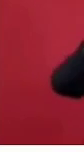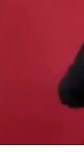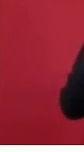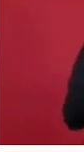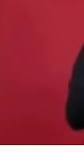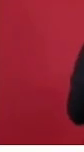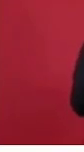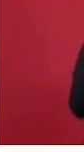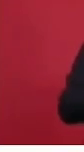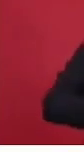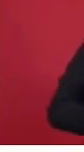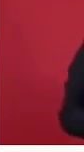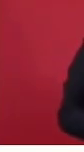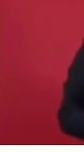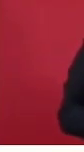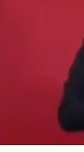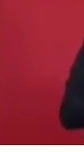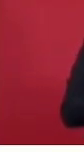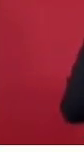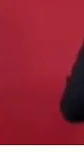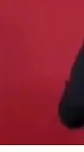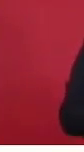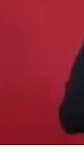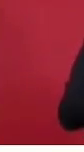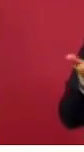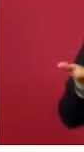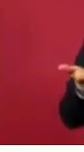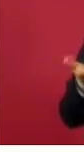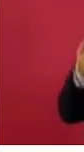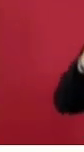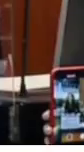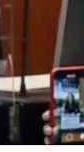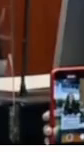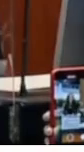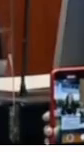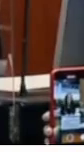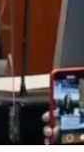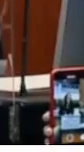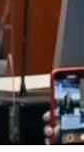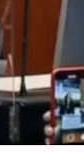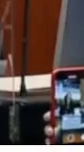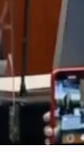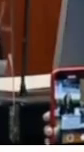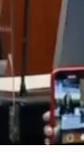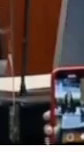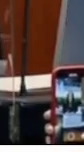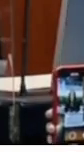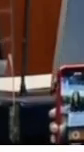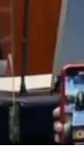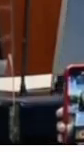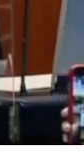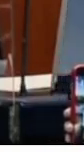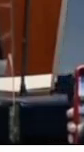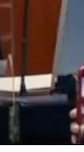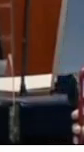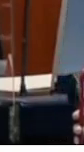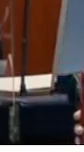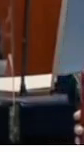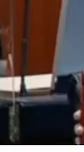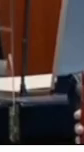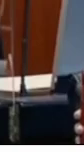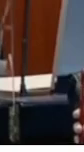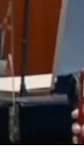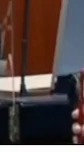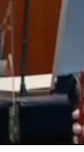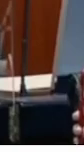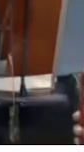hola qué tal amigos gracias por acompañarme en una emisión más de chapucero today crece el escándalo y no precisamente sobre el tema del hijo